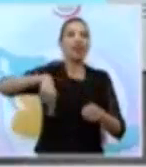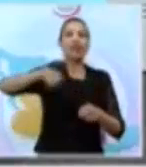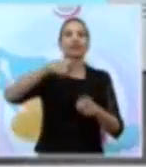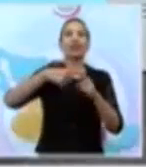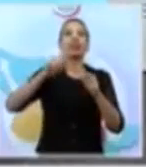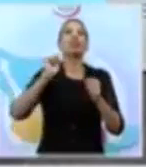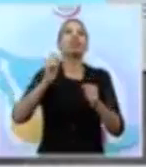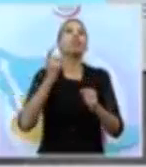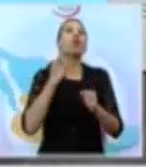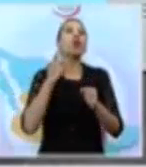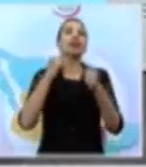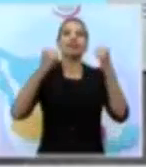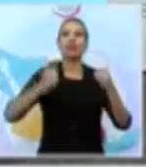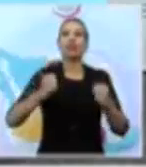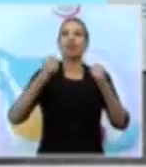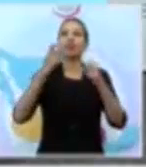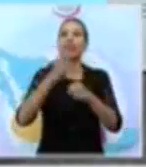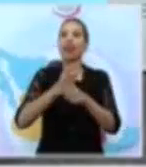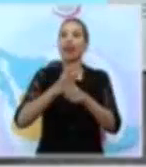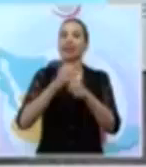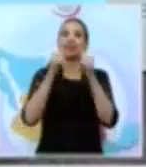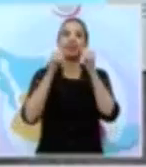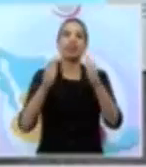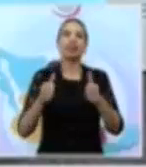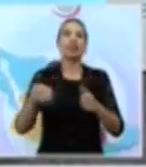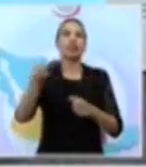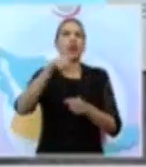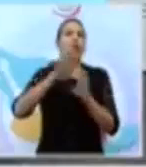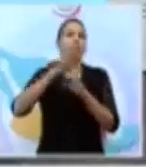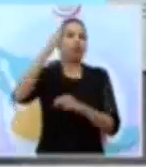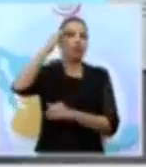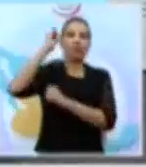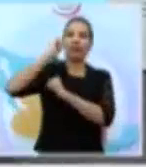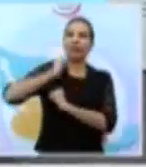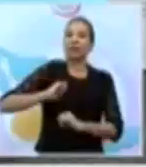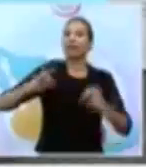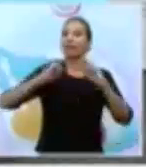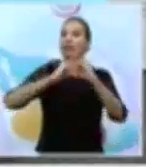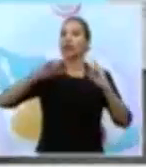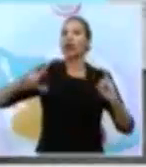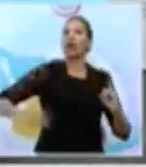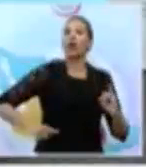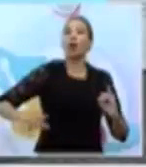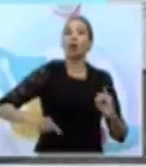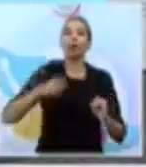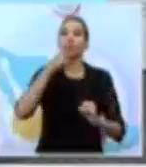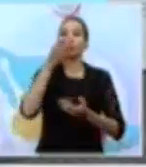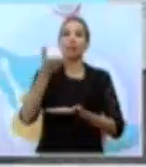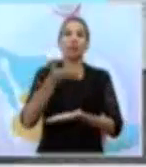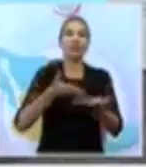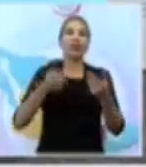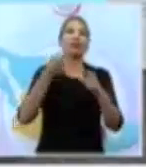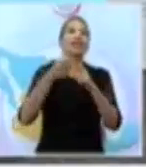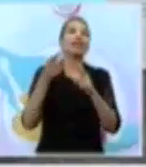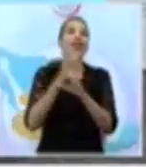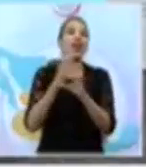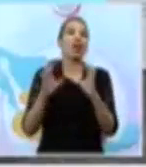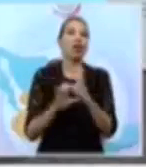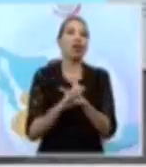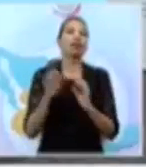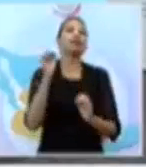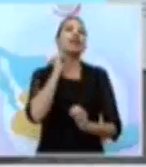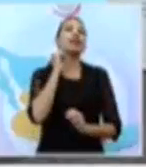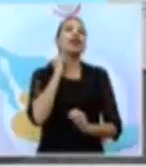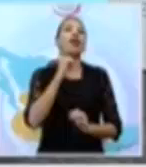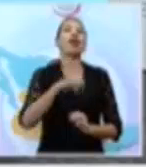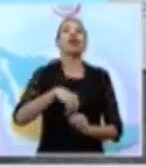de seguridad pública. Somos un órgano del Estado. Comparto las posiciones del senador